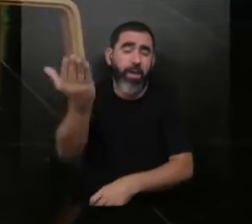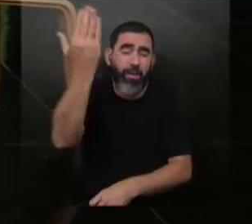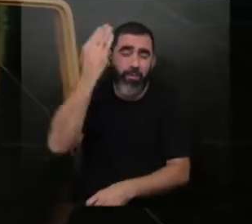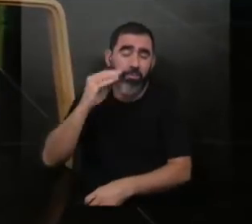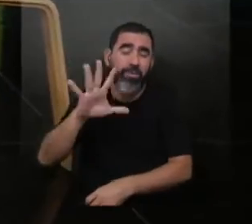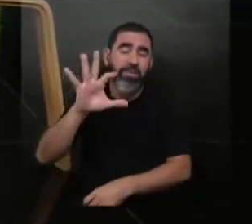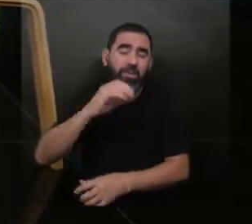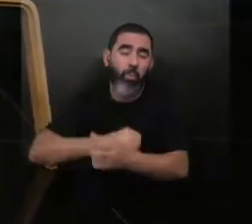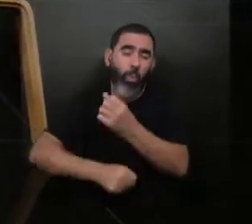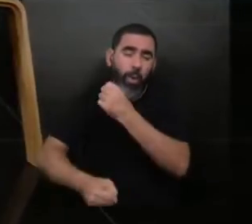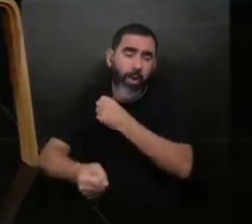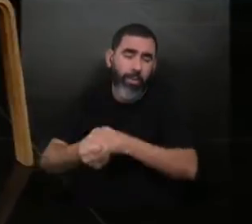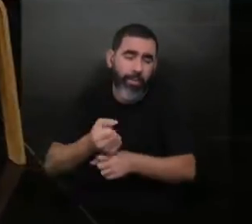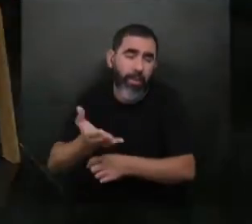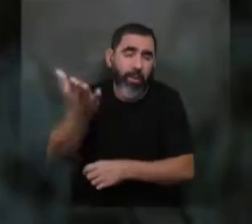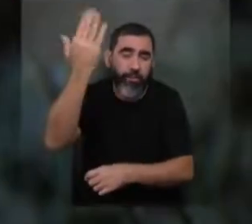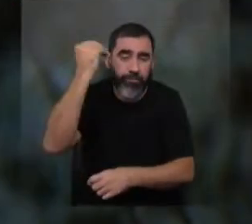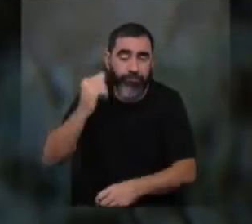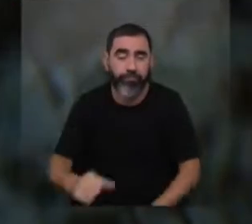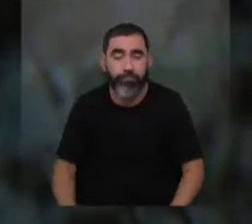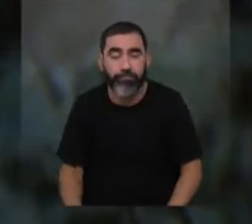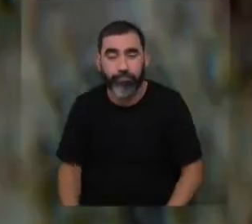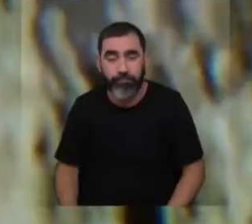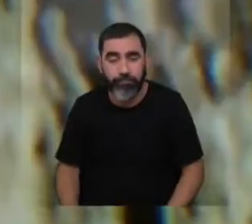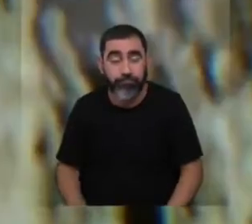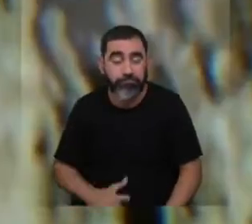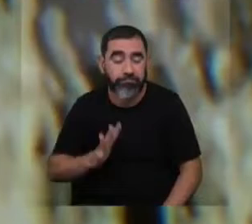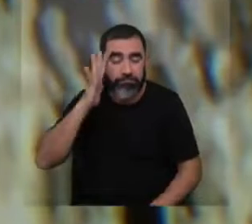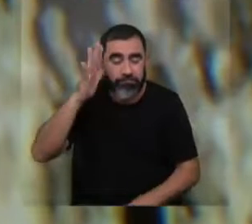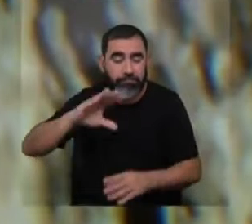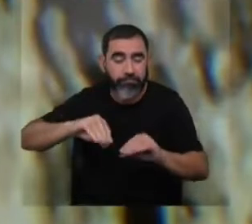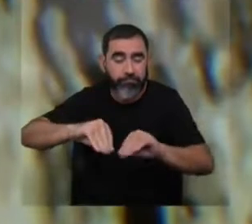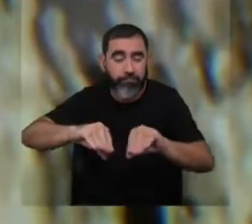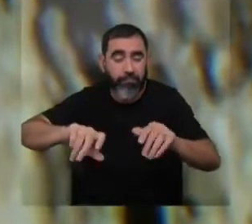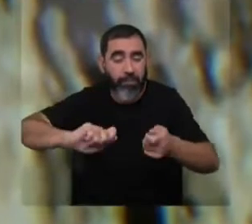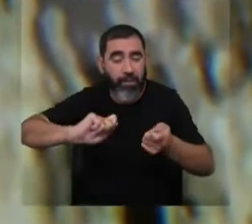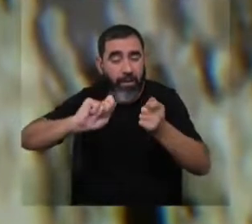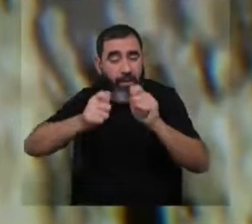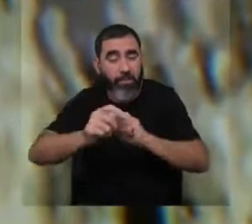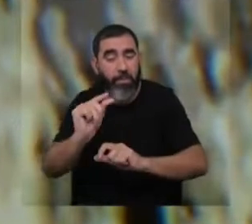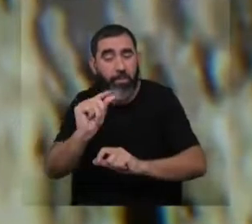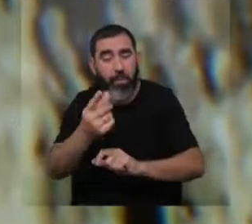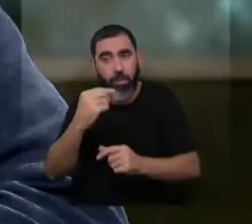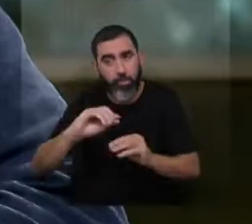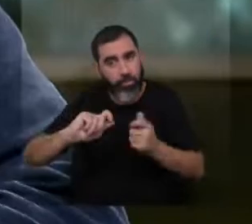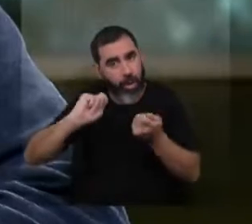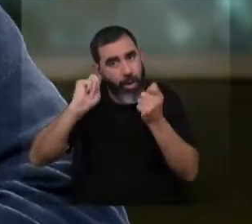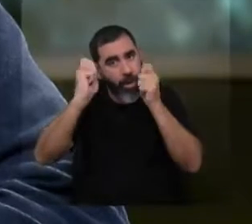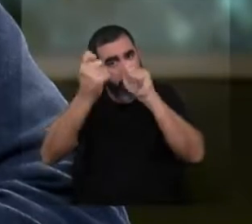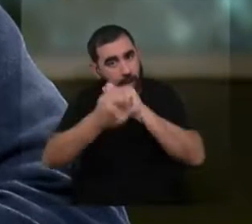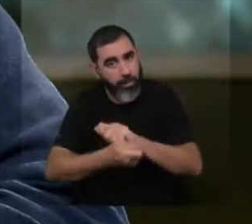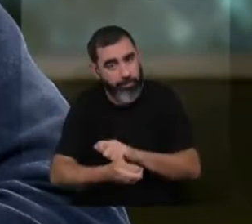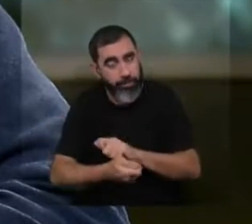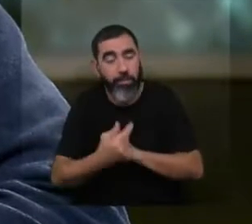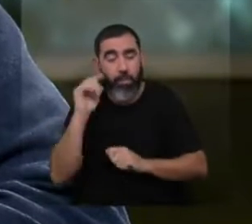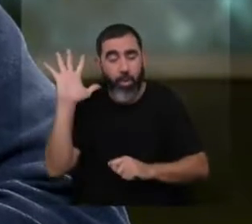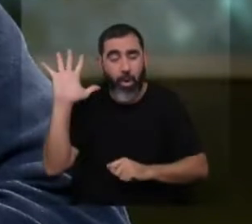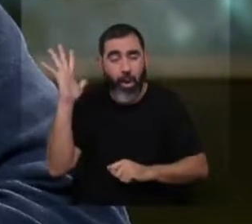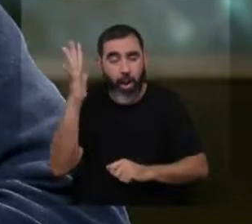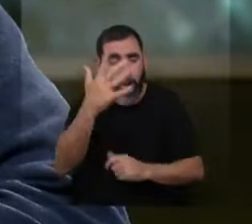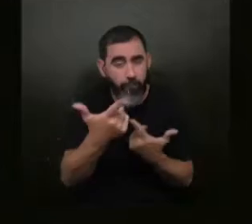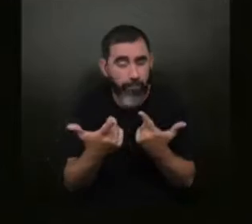45, 50. Y uno puede pensar, bueno, un terreno puede cambiar poco, pero en realidad cambia muchísimo, ¿no? Hablemos de